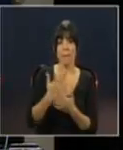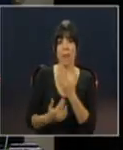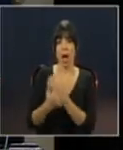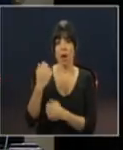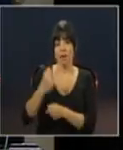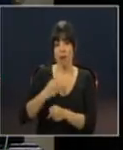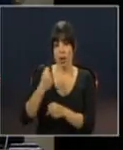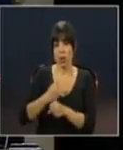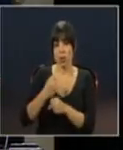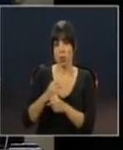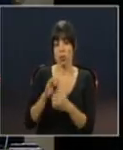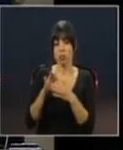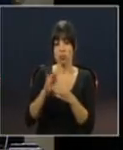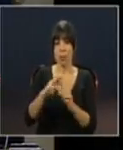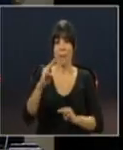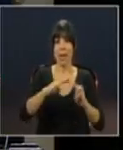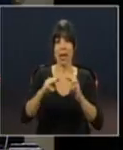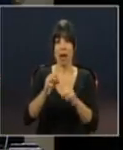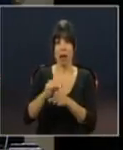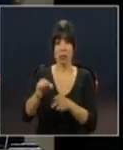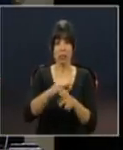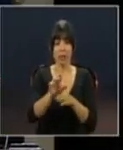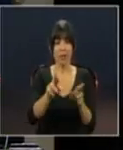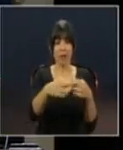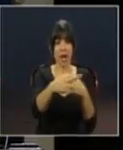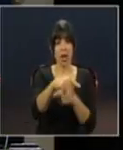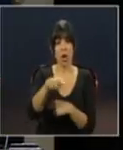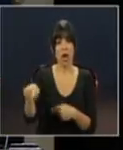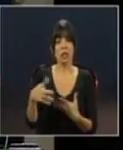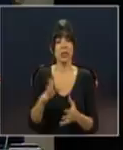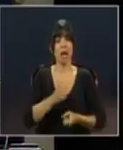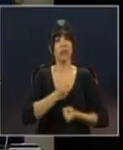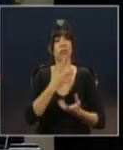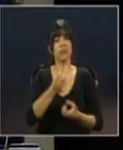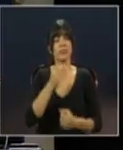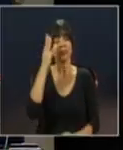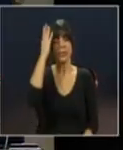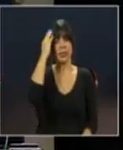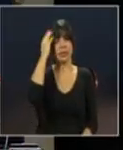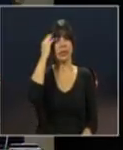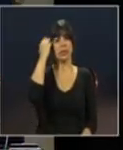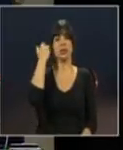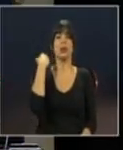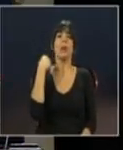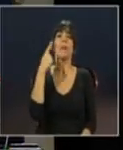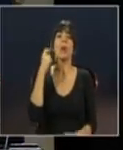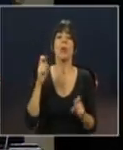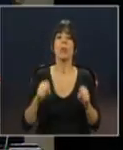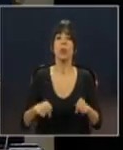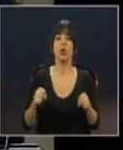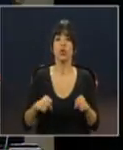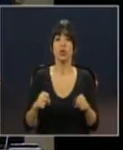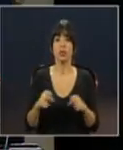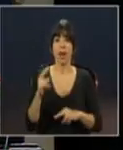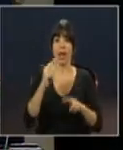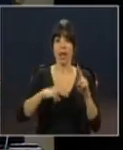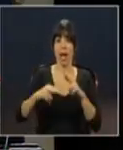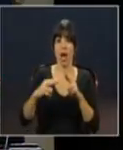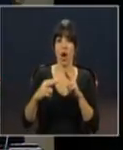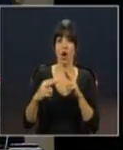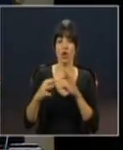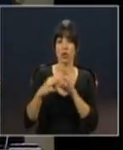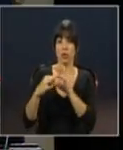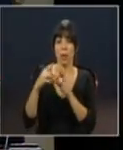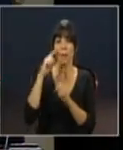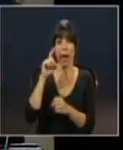vinculados a los mercados locales y regionales, han expresado consternación ante la posibilidad de abrir negociaciones para ingresar